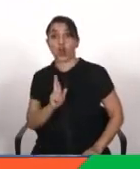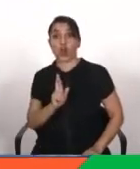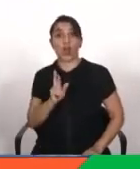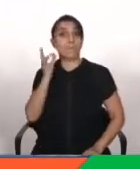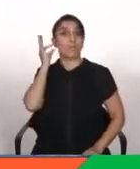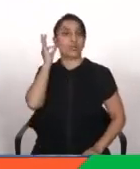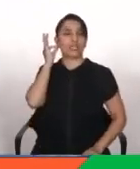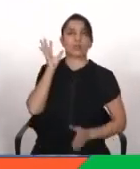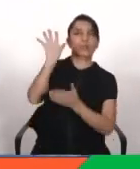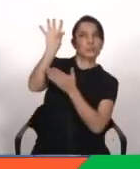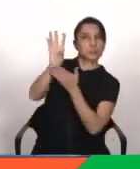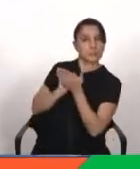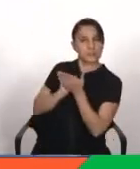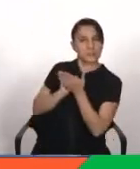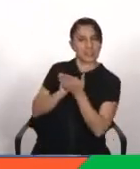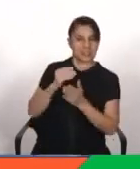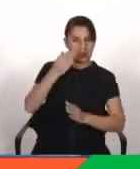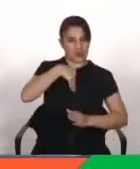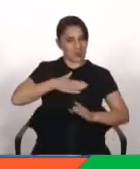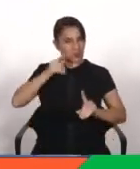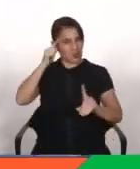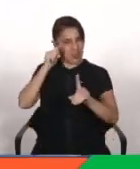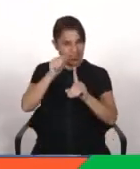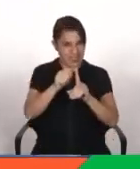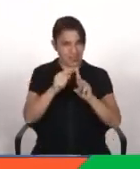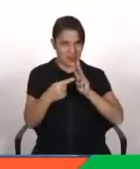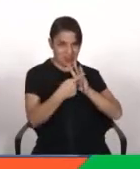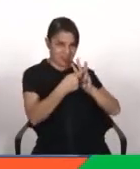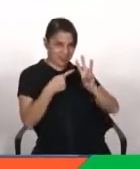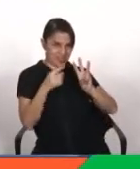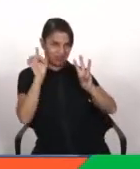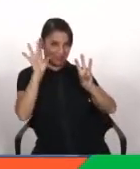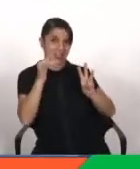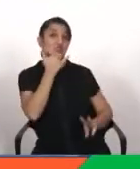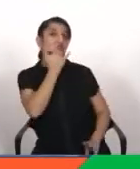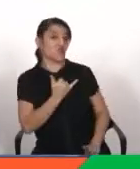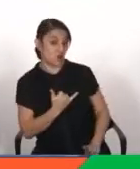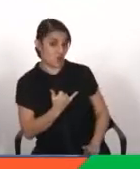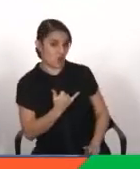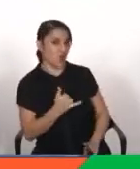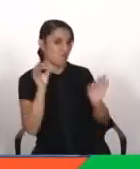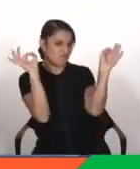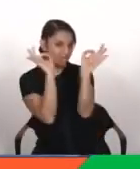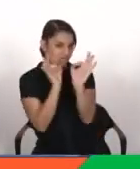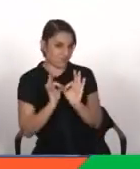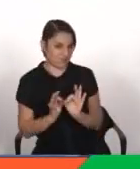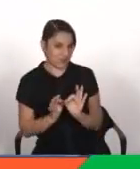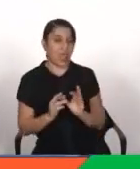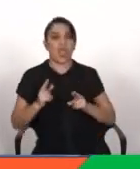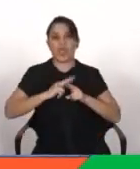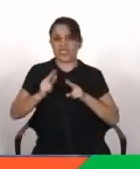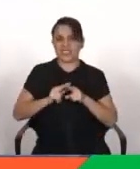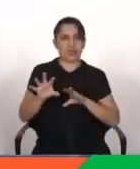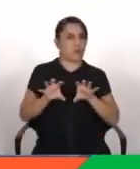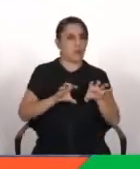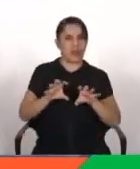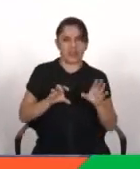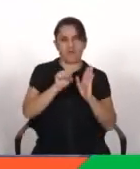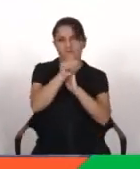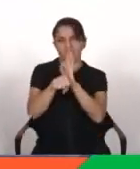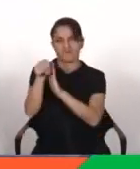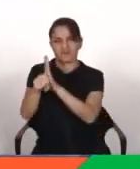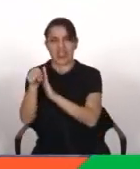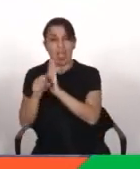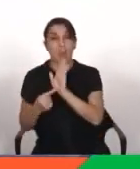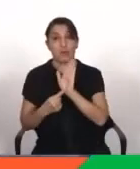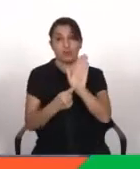eso es uno de los objetivos que tenemos como Star Trek. Nosotras en nuestro canal creamos material donde mostramos